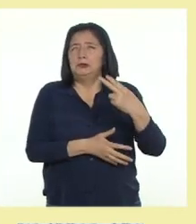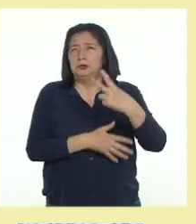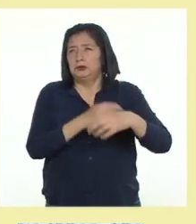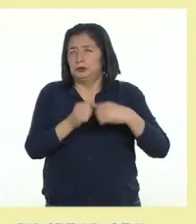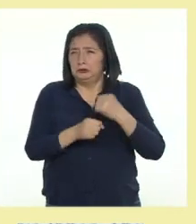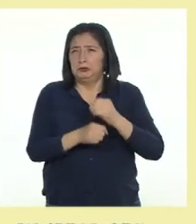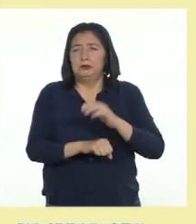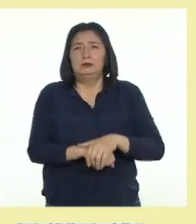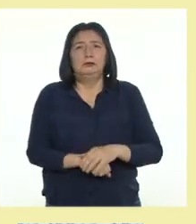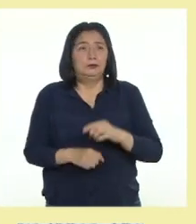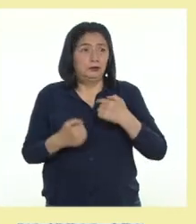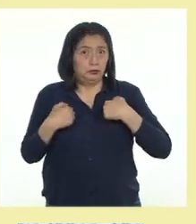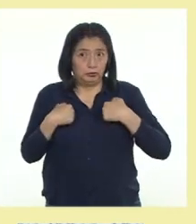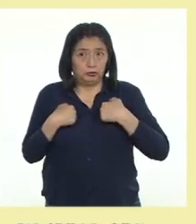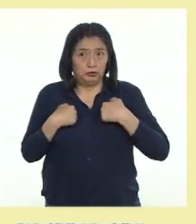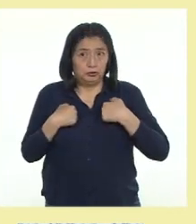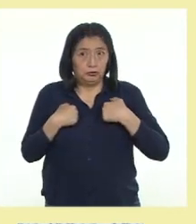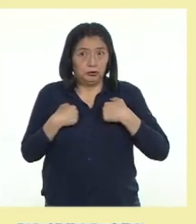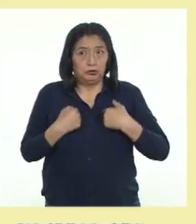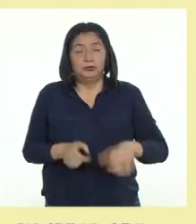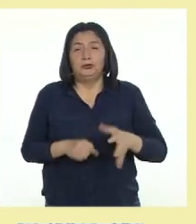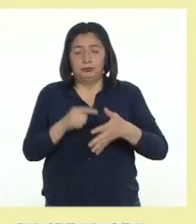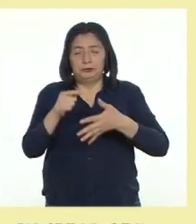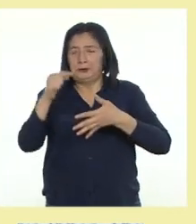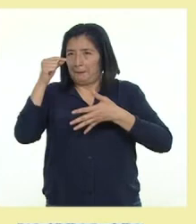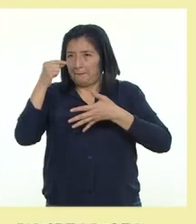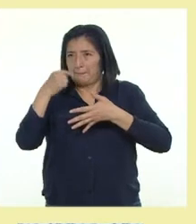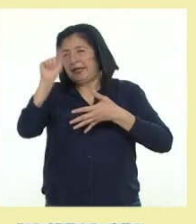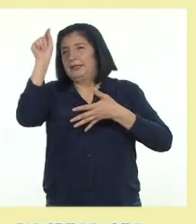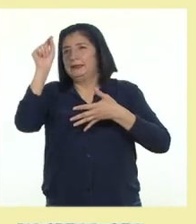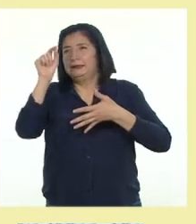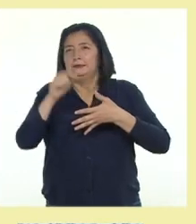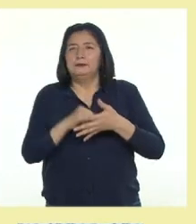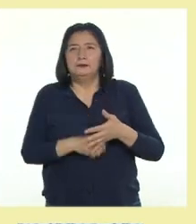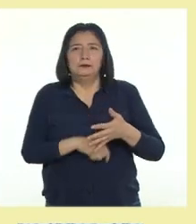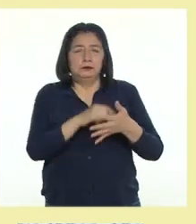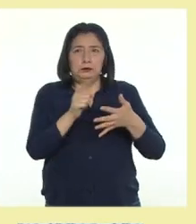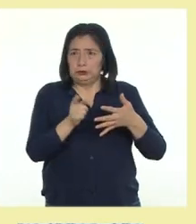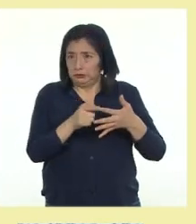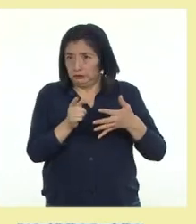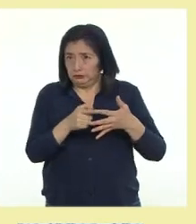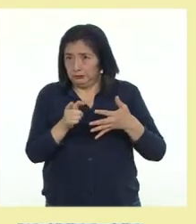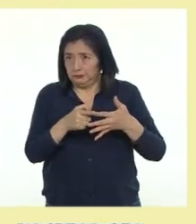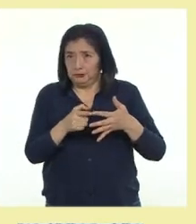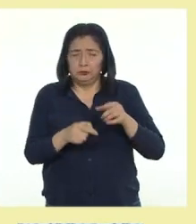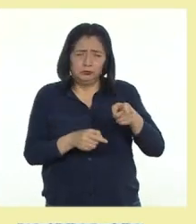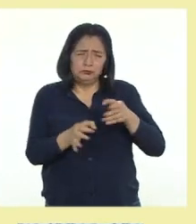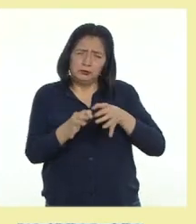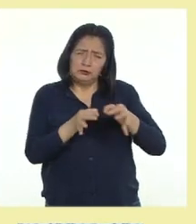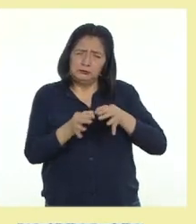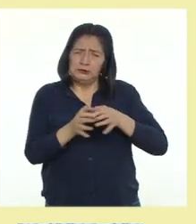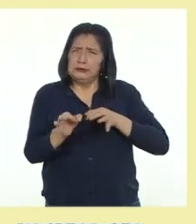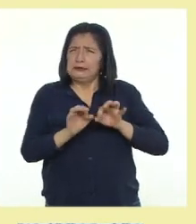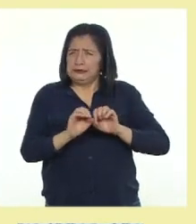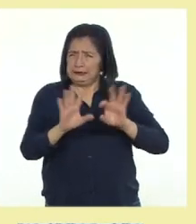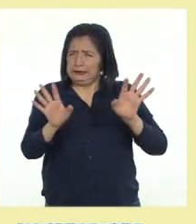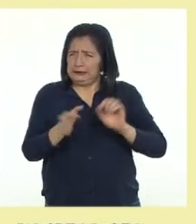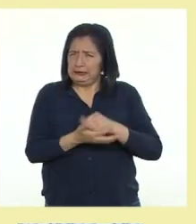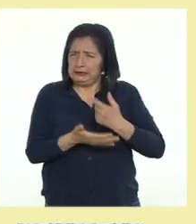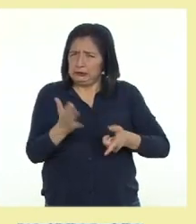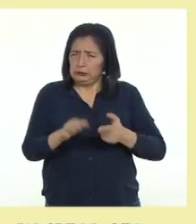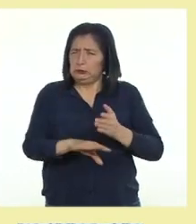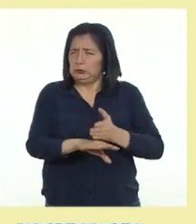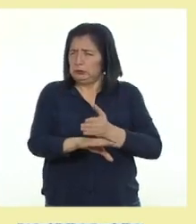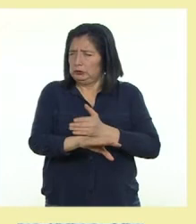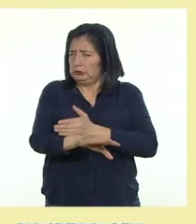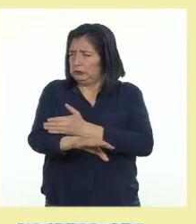años. Me voy a poner aquí un gran check. Ahora, cuéntame, ¿explicaste con claridad los logros